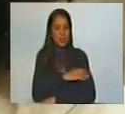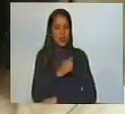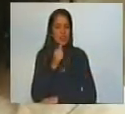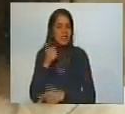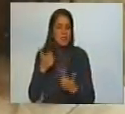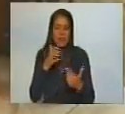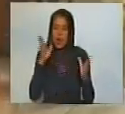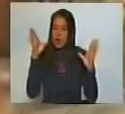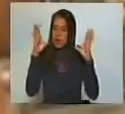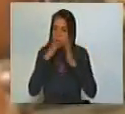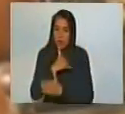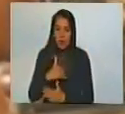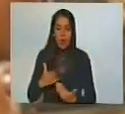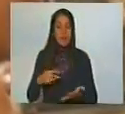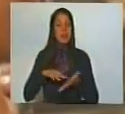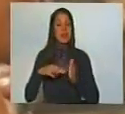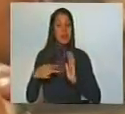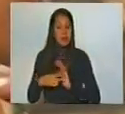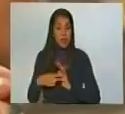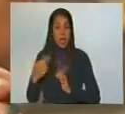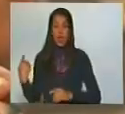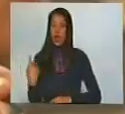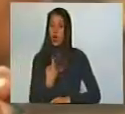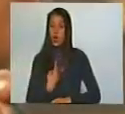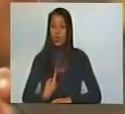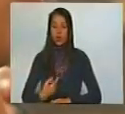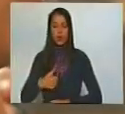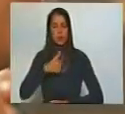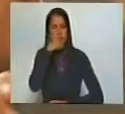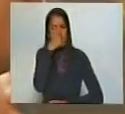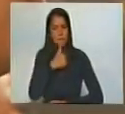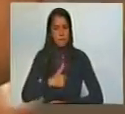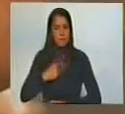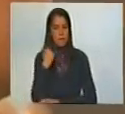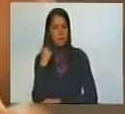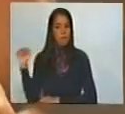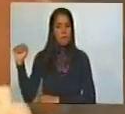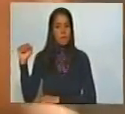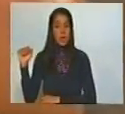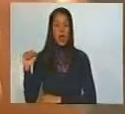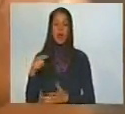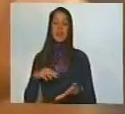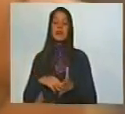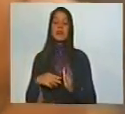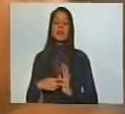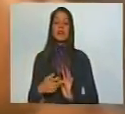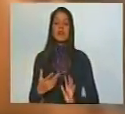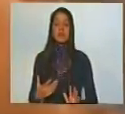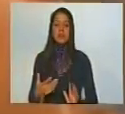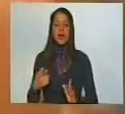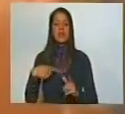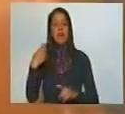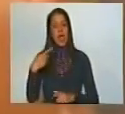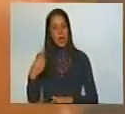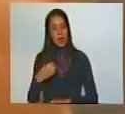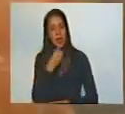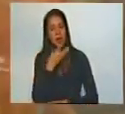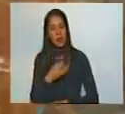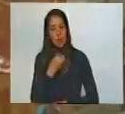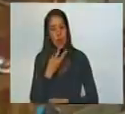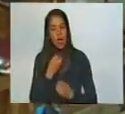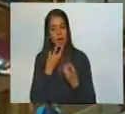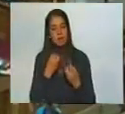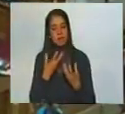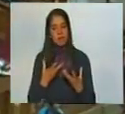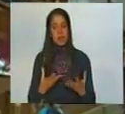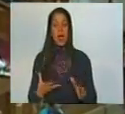la resistencia a eso que se estaba preparando que venía, ¿no? Cuento que les debo, ¿no? ¿Qué era lo que